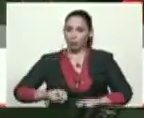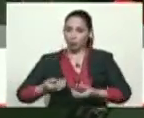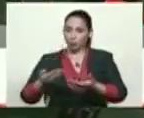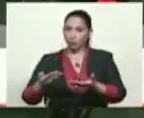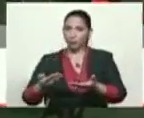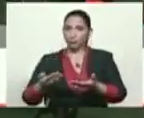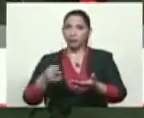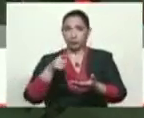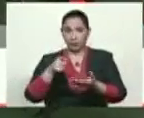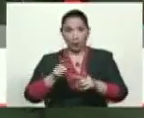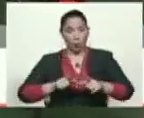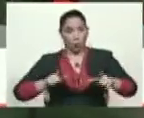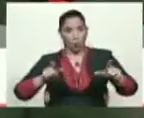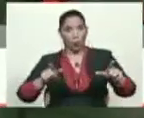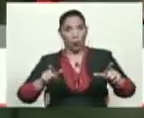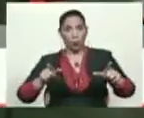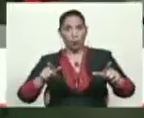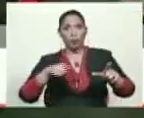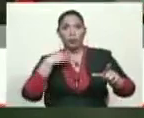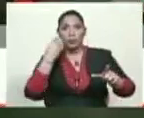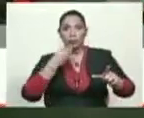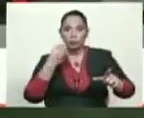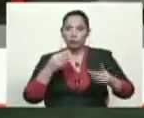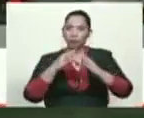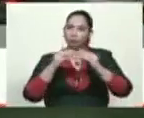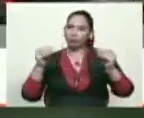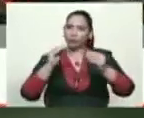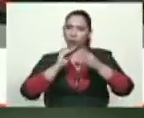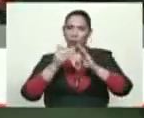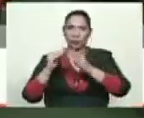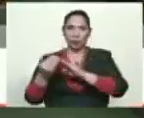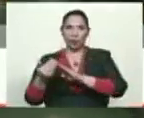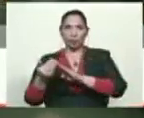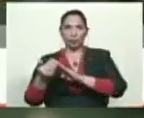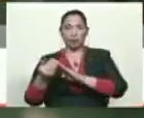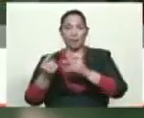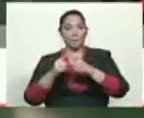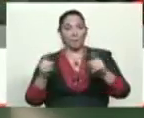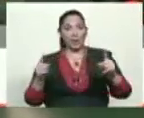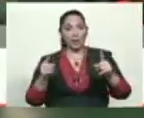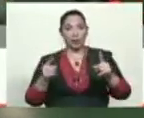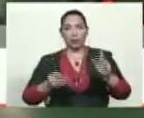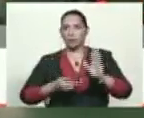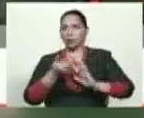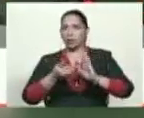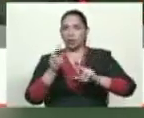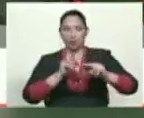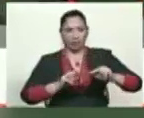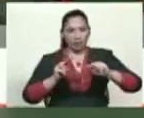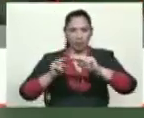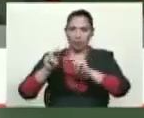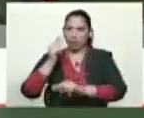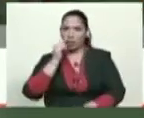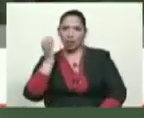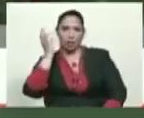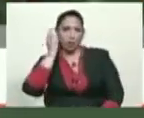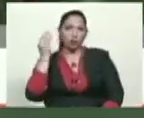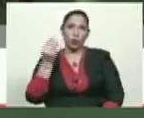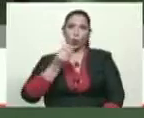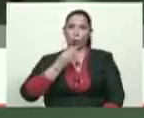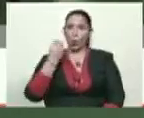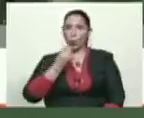porque este es un espacio para la juventud para toda la comunidad pero sobre todo para las niñas los niños la juventud